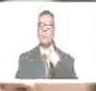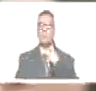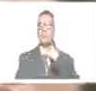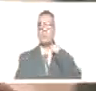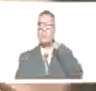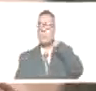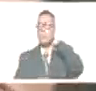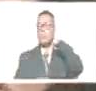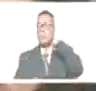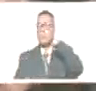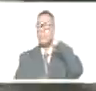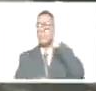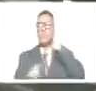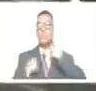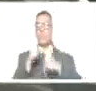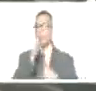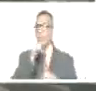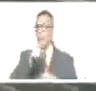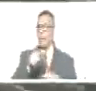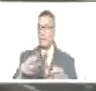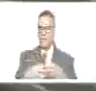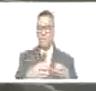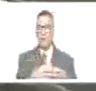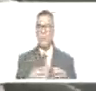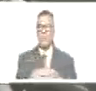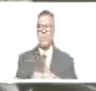No hay tribus.